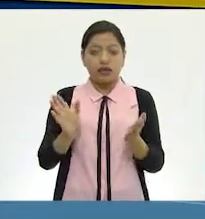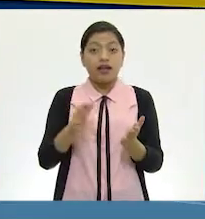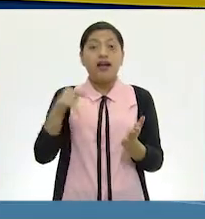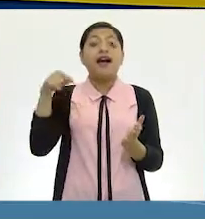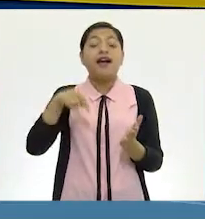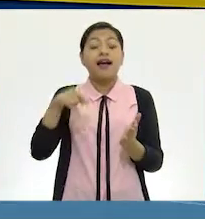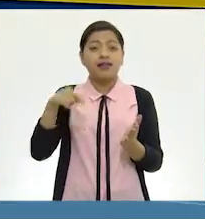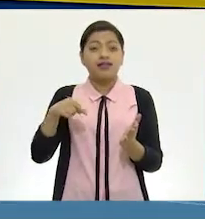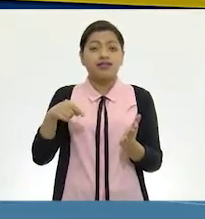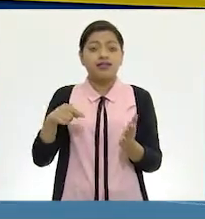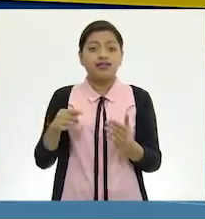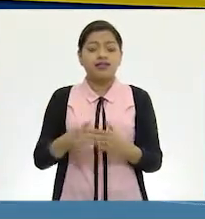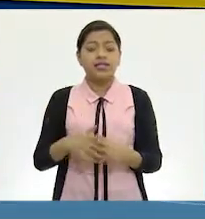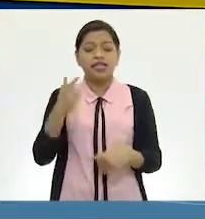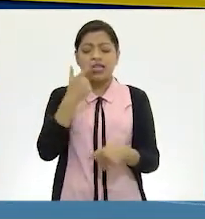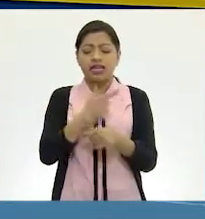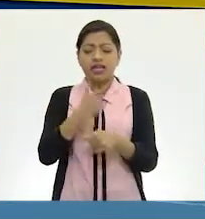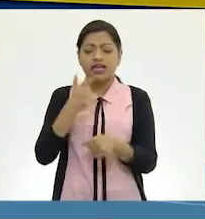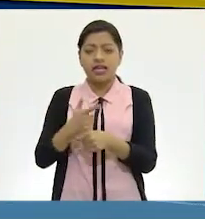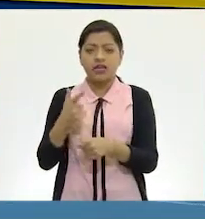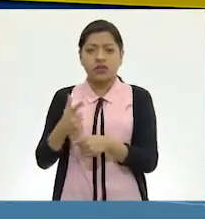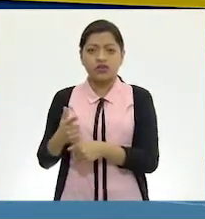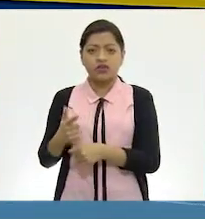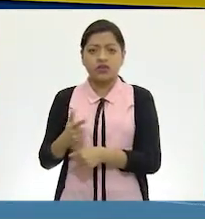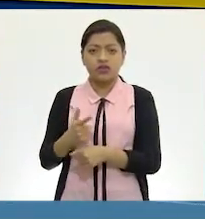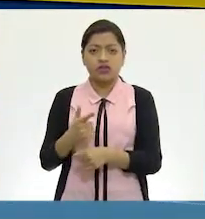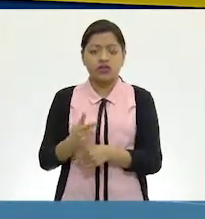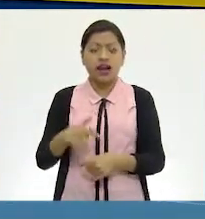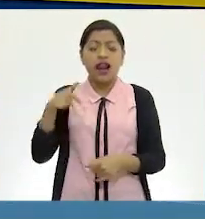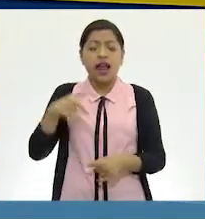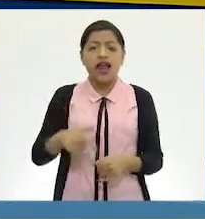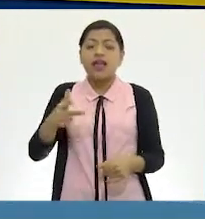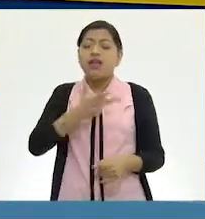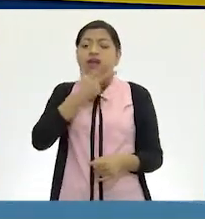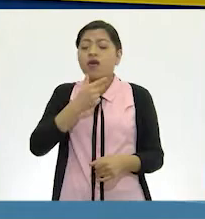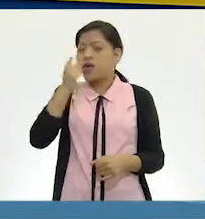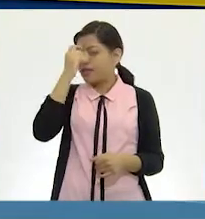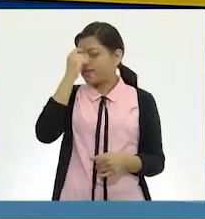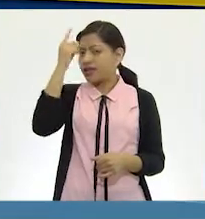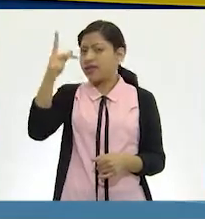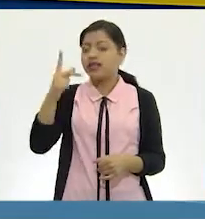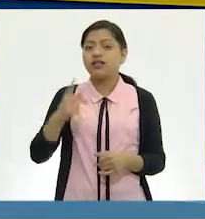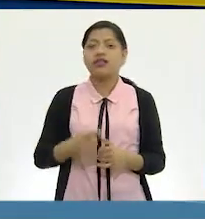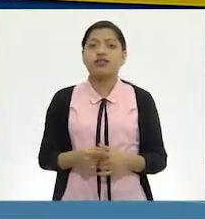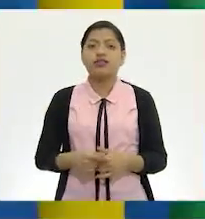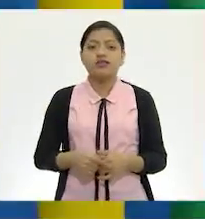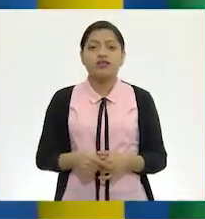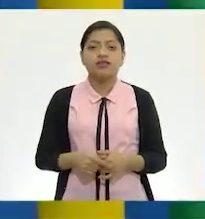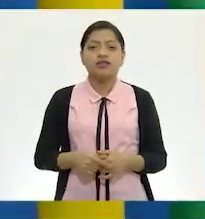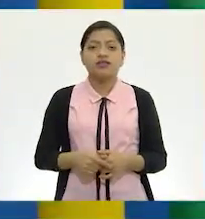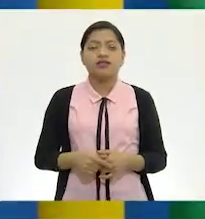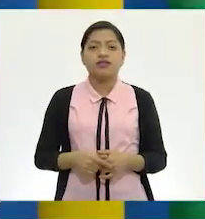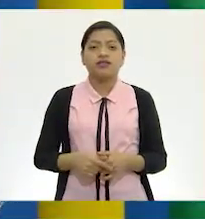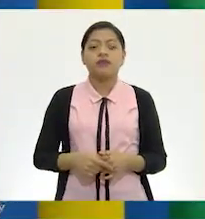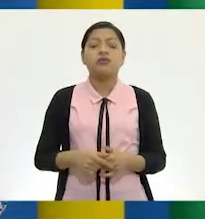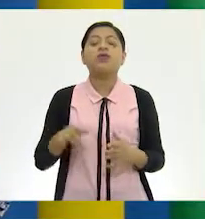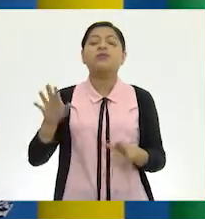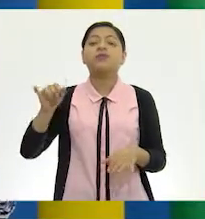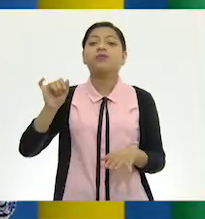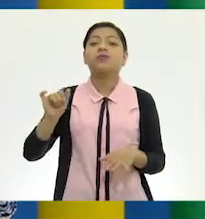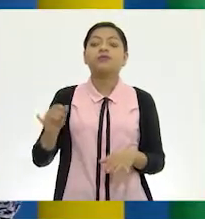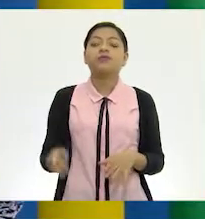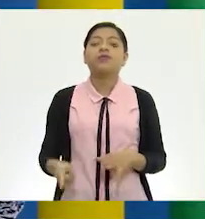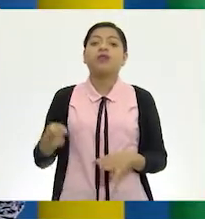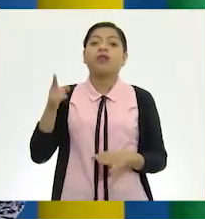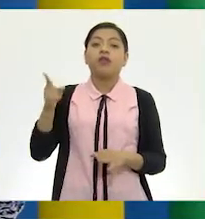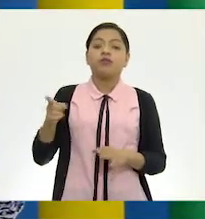a encontrar que aquí el autor, ¿te acuerdas del autor qué nacionalidad era? Eso es muy importante, sí. Empezar